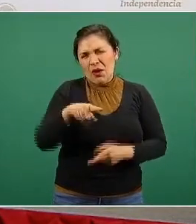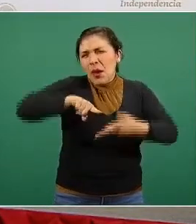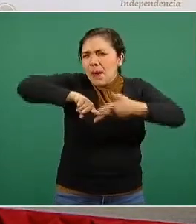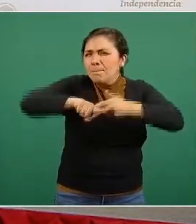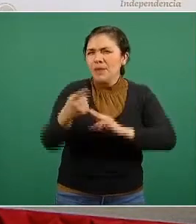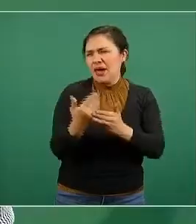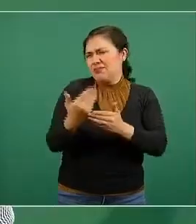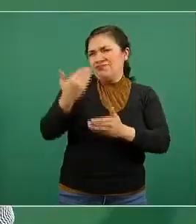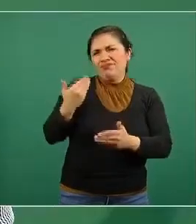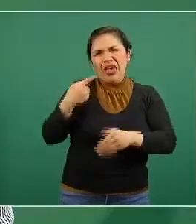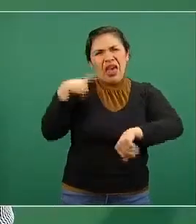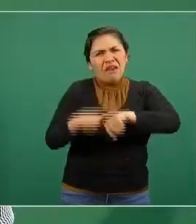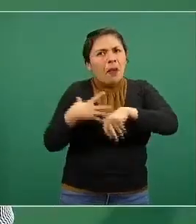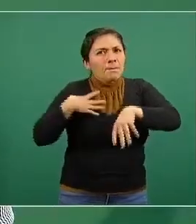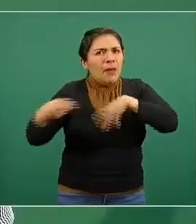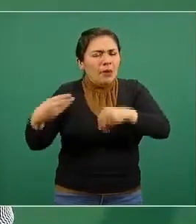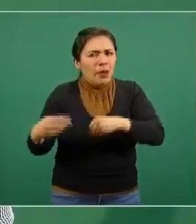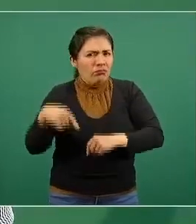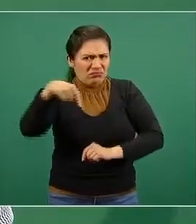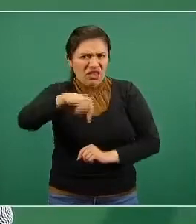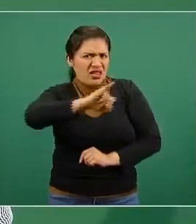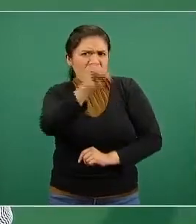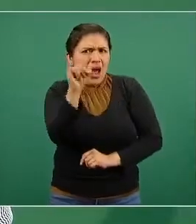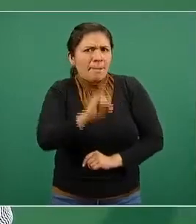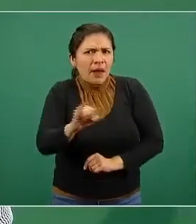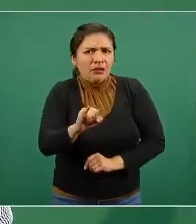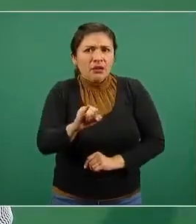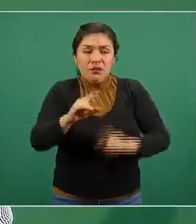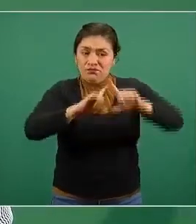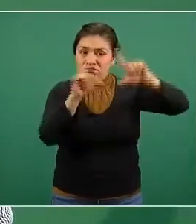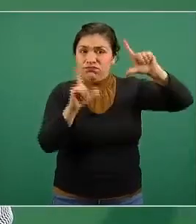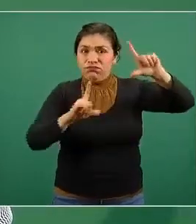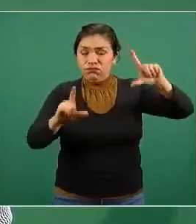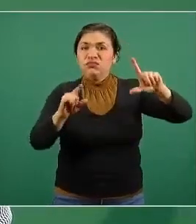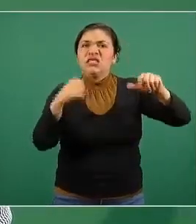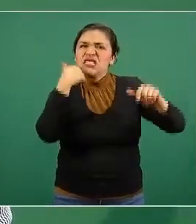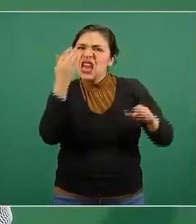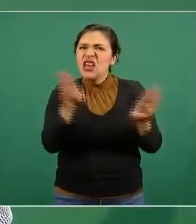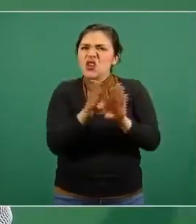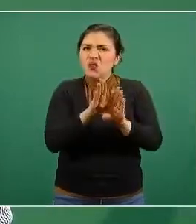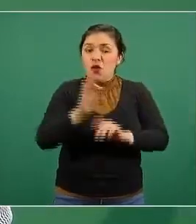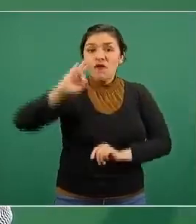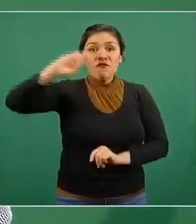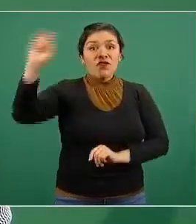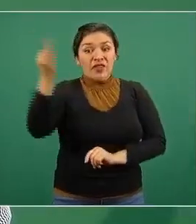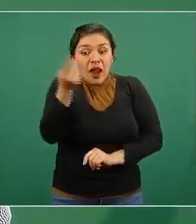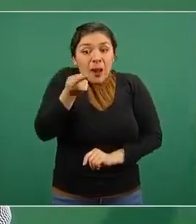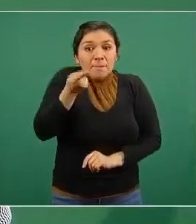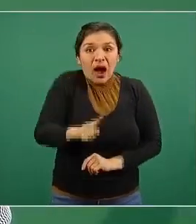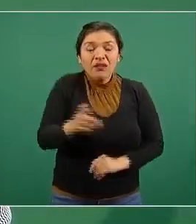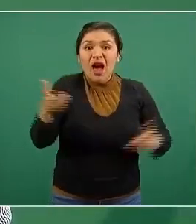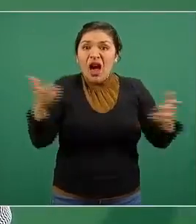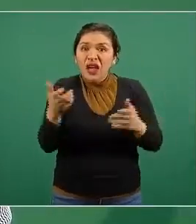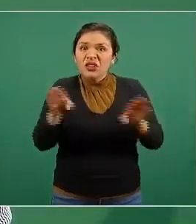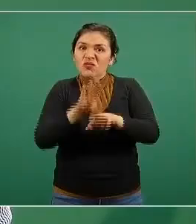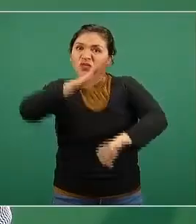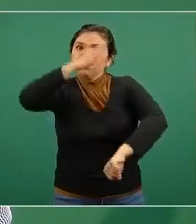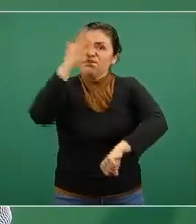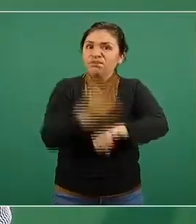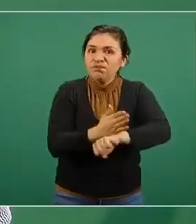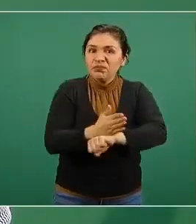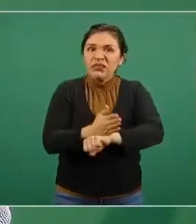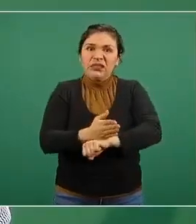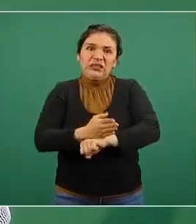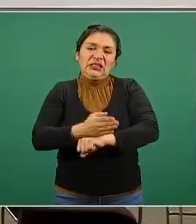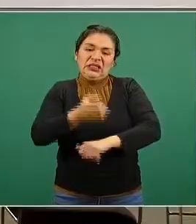la pandemia nunca se han implementado, al menos no se han promovido desde el nivel federal, acciones de tipo